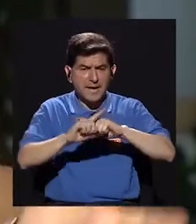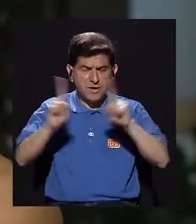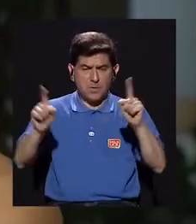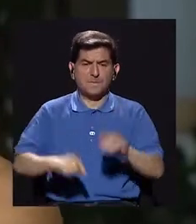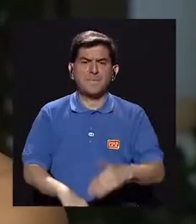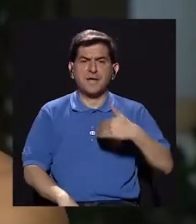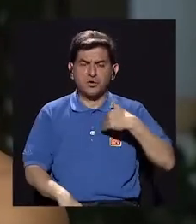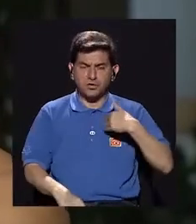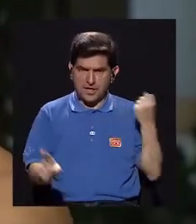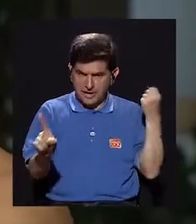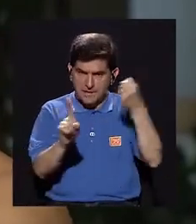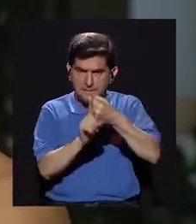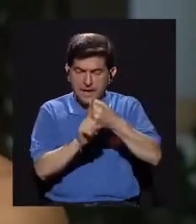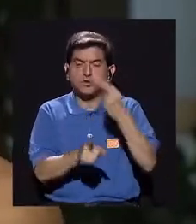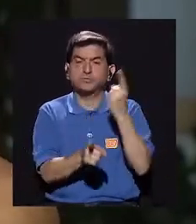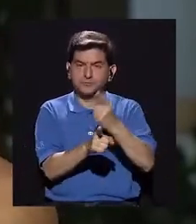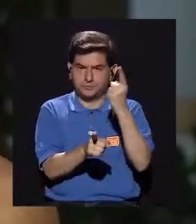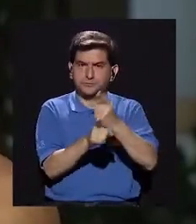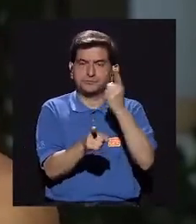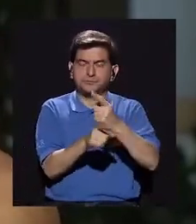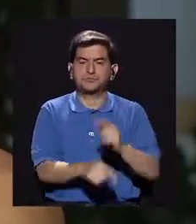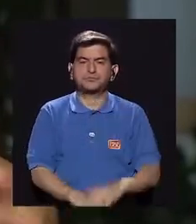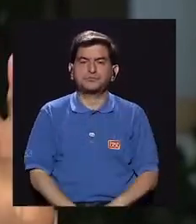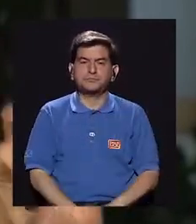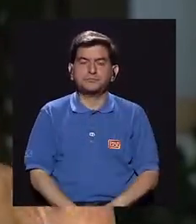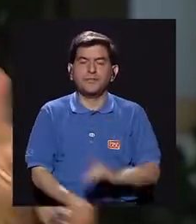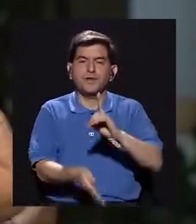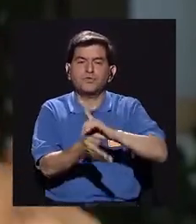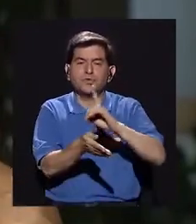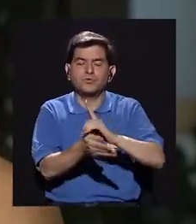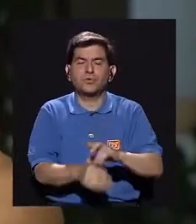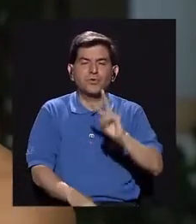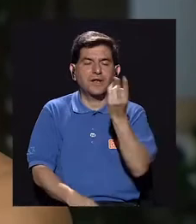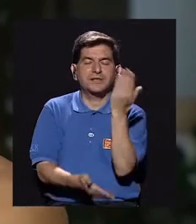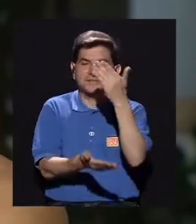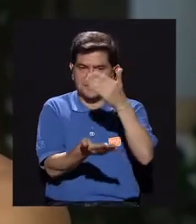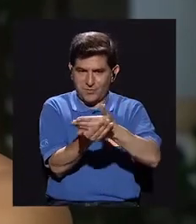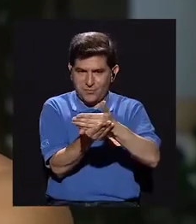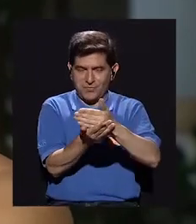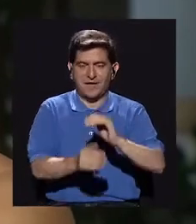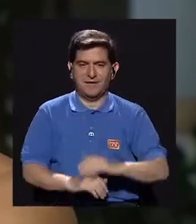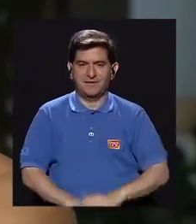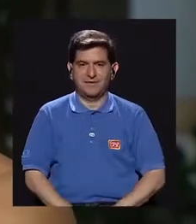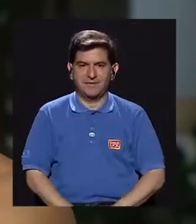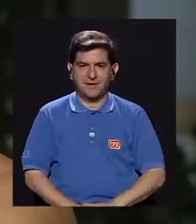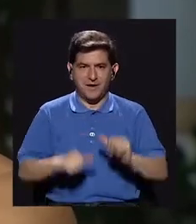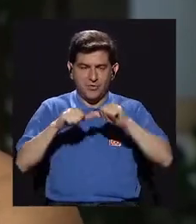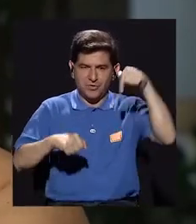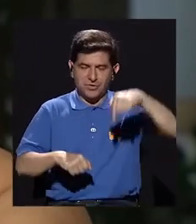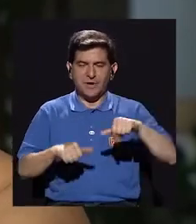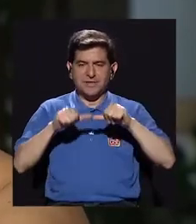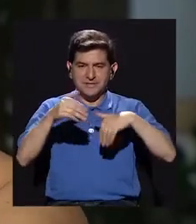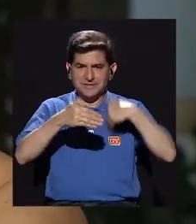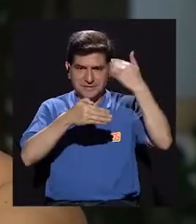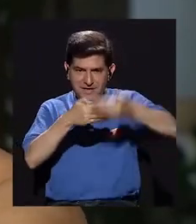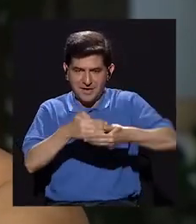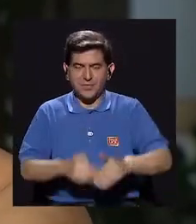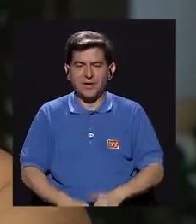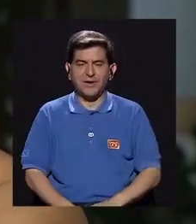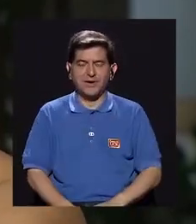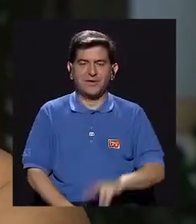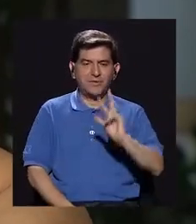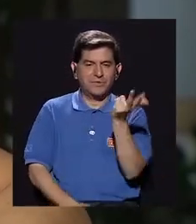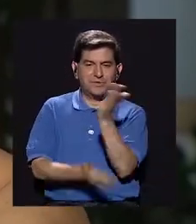que realmente van a tener un gran impacto en esto. Exactamente. Doctora, es momento de hacer una segunda pausa. Quédese con nosotros, ya